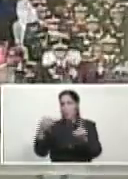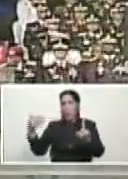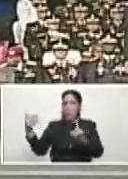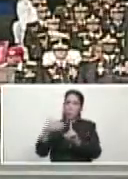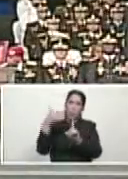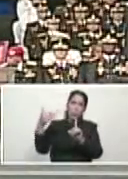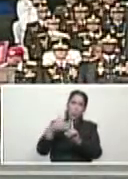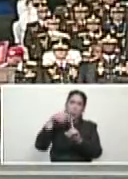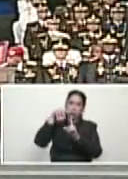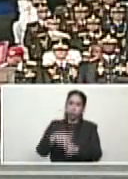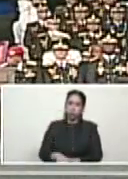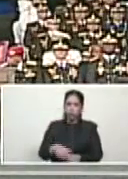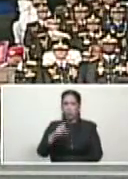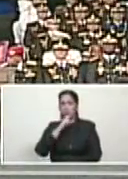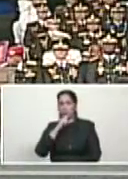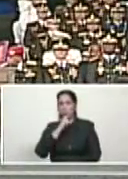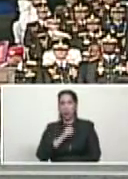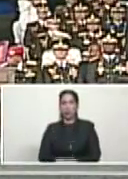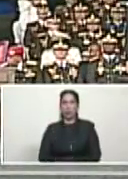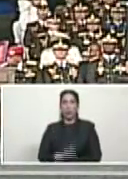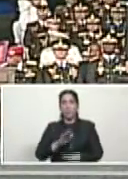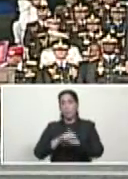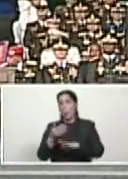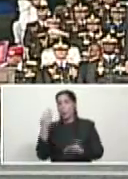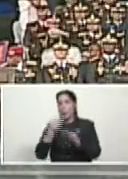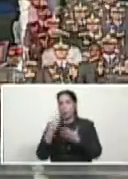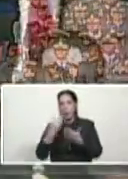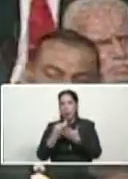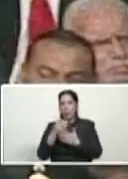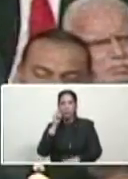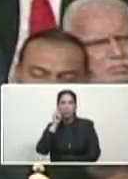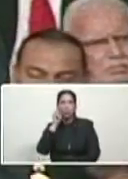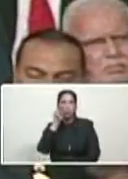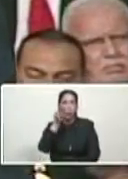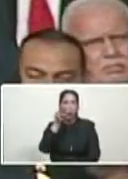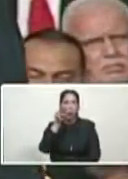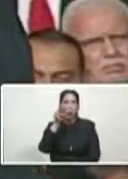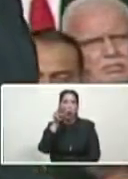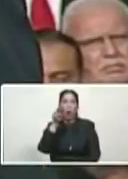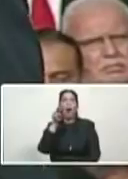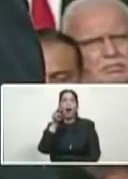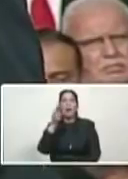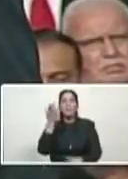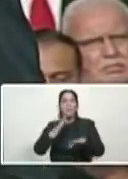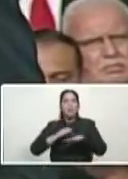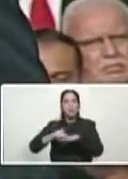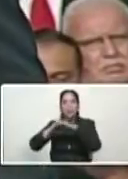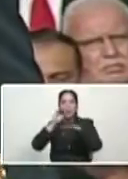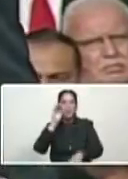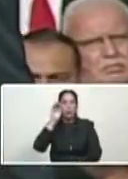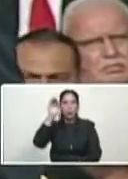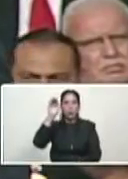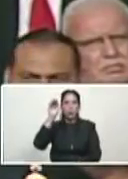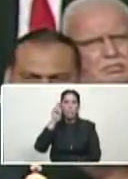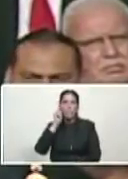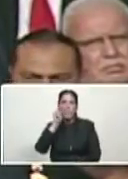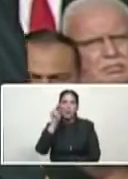las dificultades. Porque siempre fue visionario, siempre vio hacia adelante, siempre pudo ver el